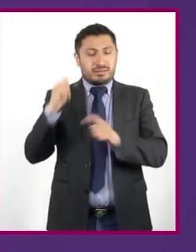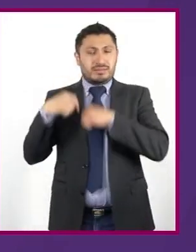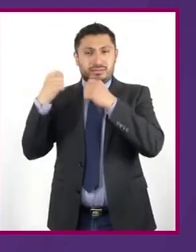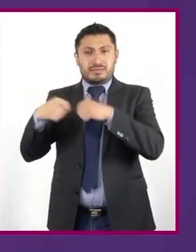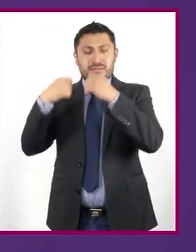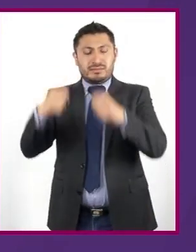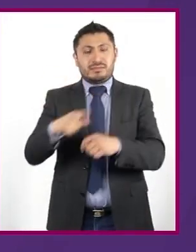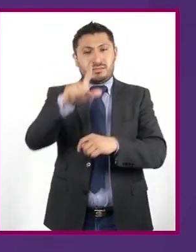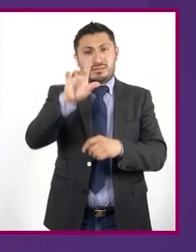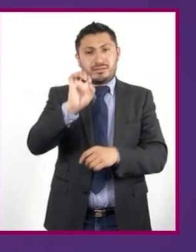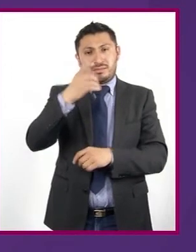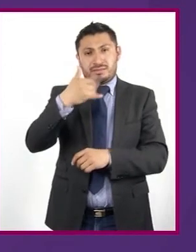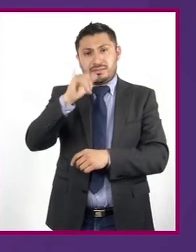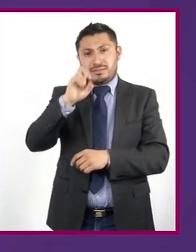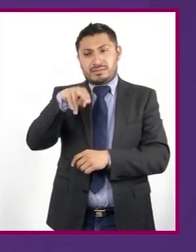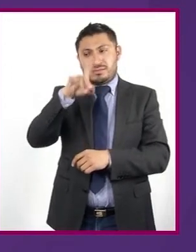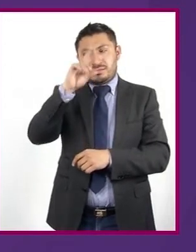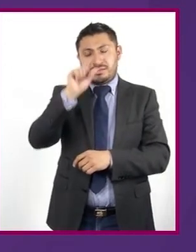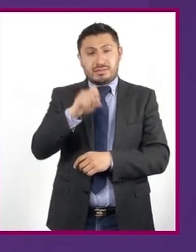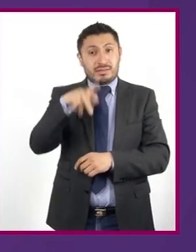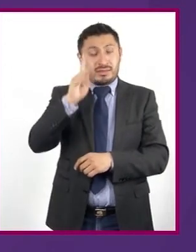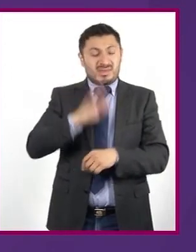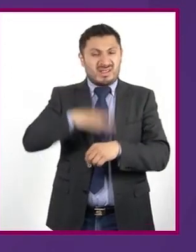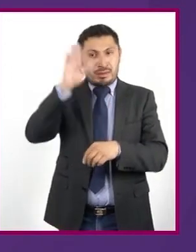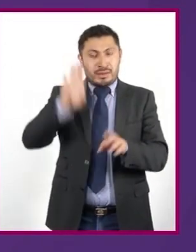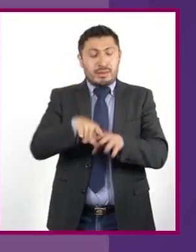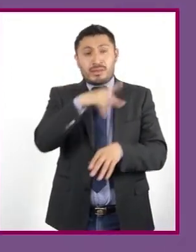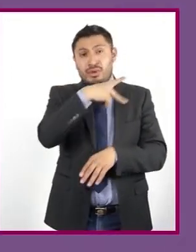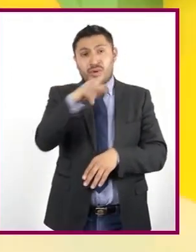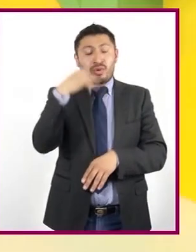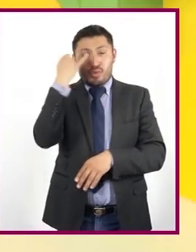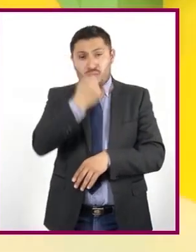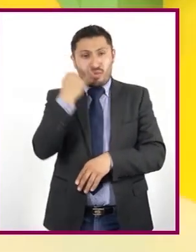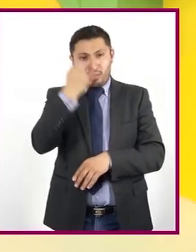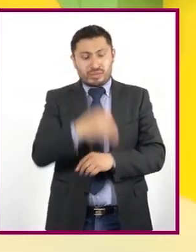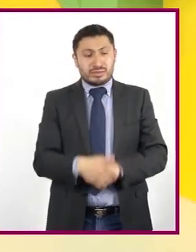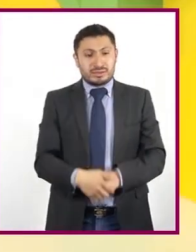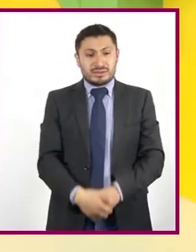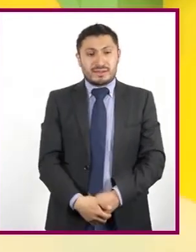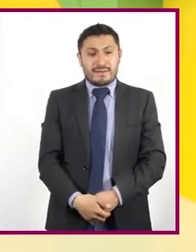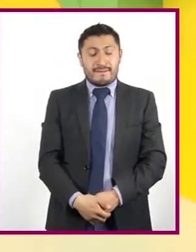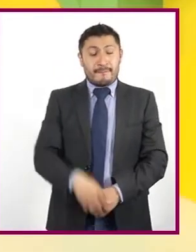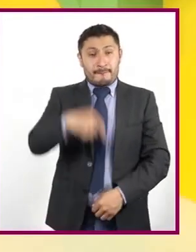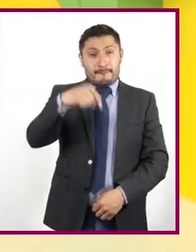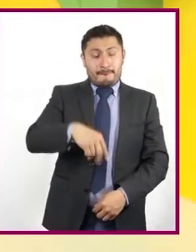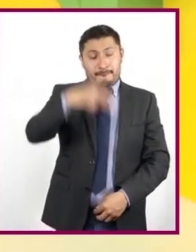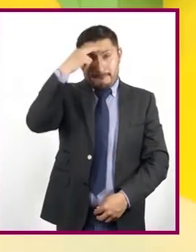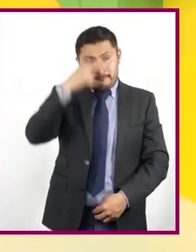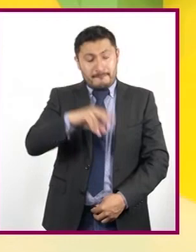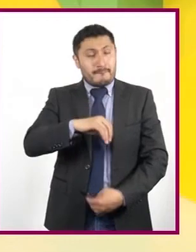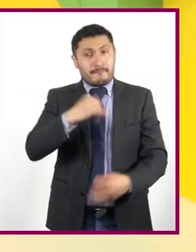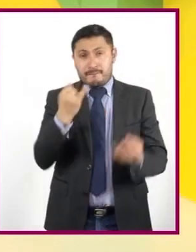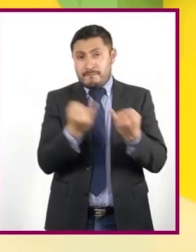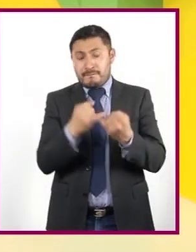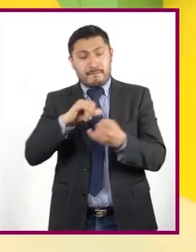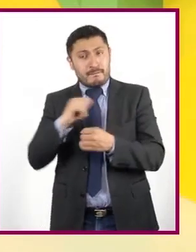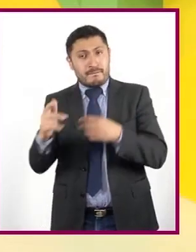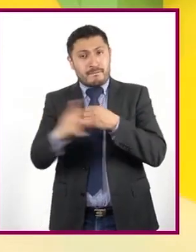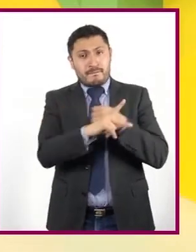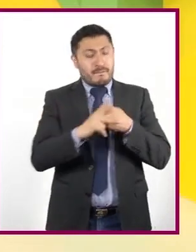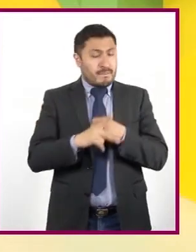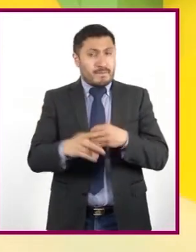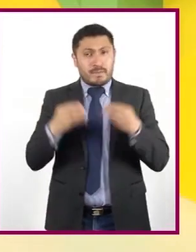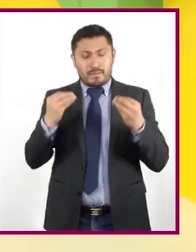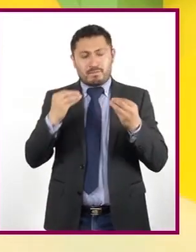y leyendas, pero sobre todo con sus propias lenguas. En México, como en otras naciones, a la